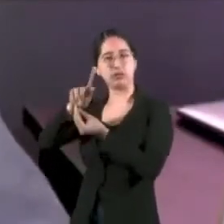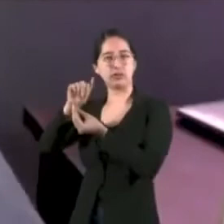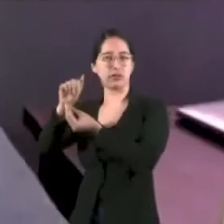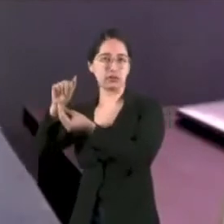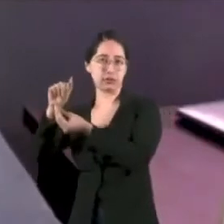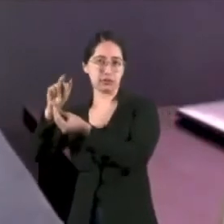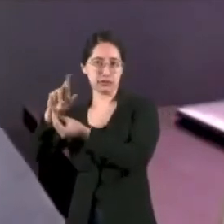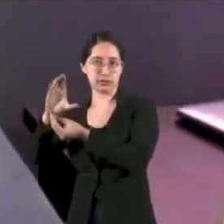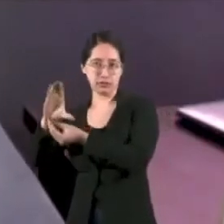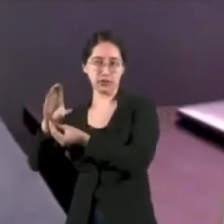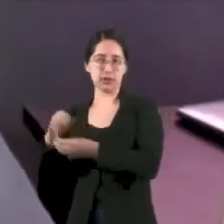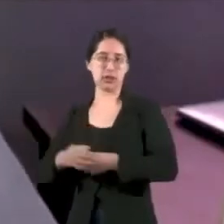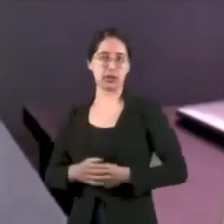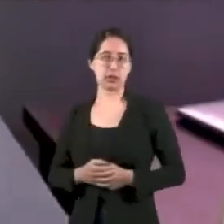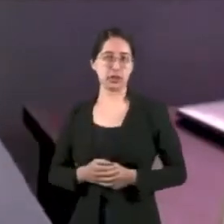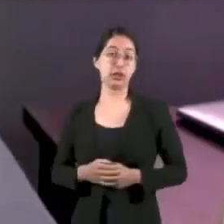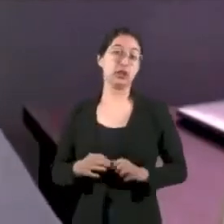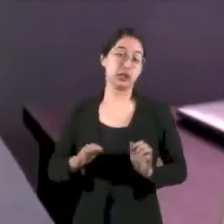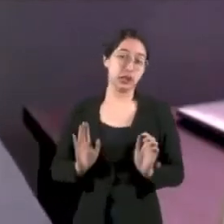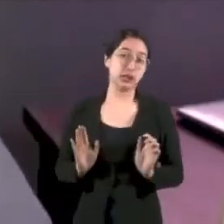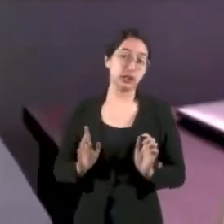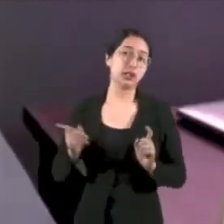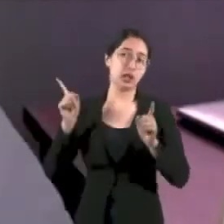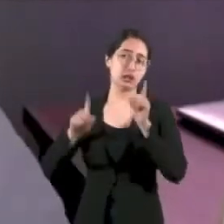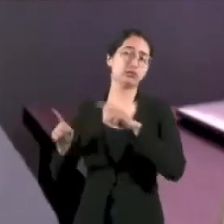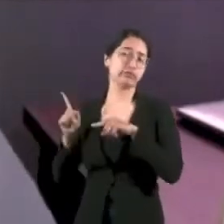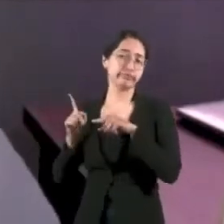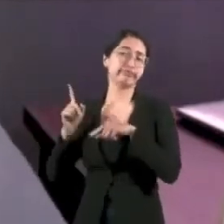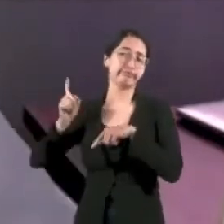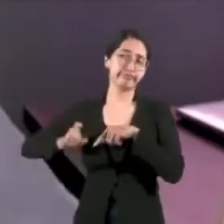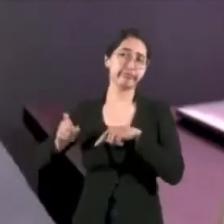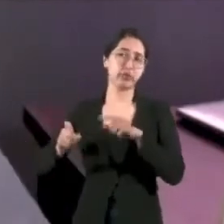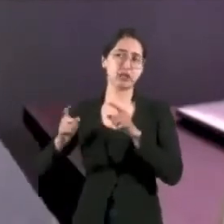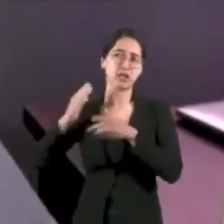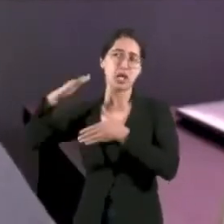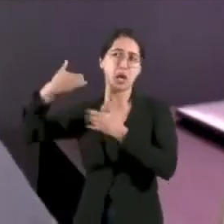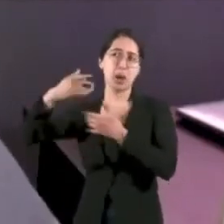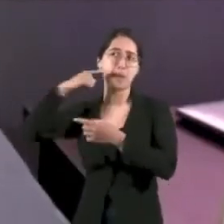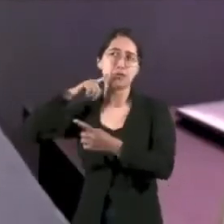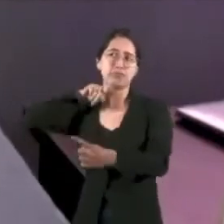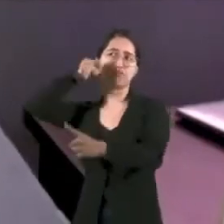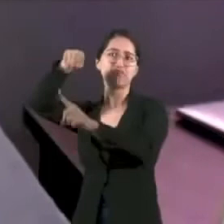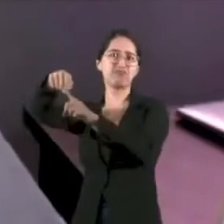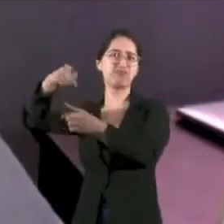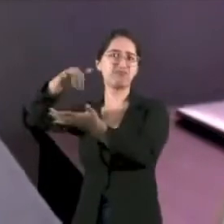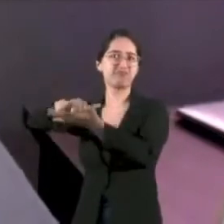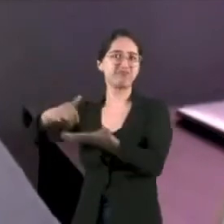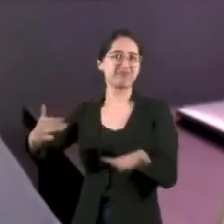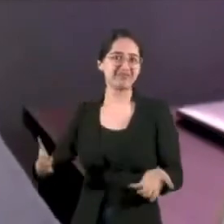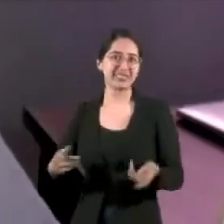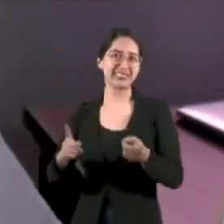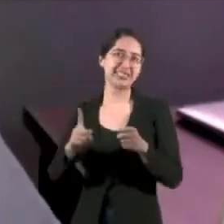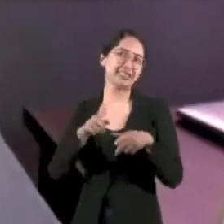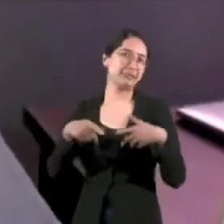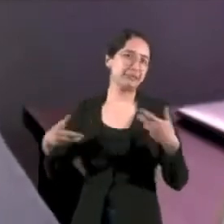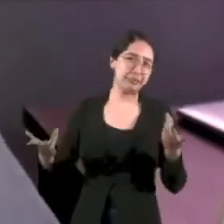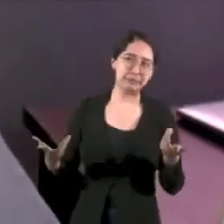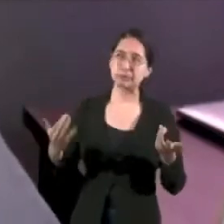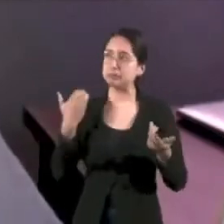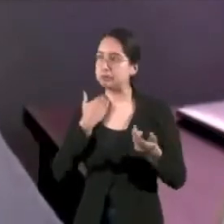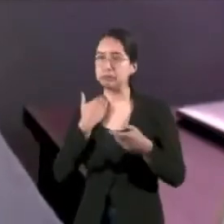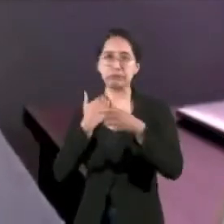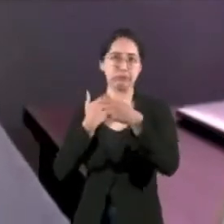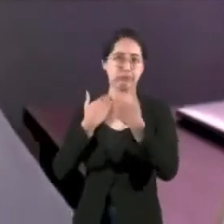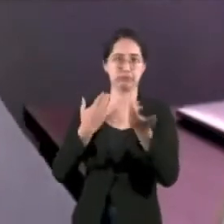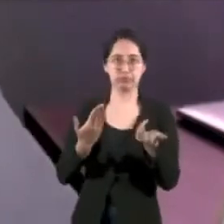¿Tanta víctima? ¿Fue necesaria tanta víctima? ¿Y qué logramos con tanta víctima? Generar heridas muy profundas